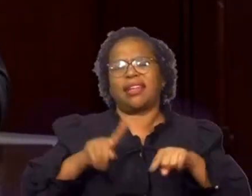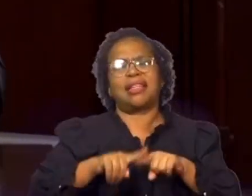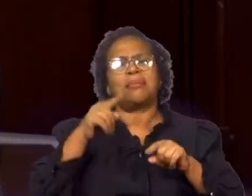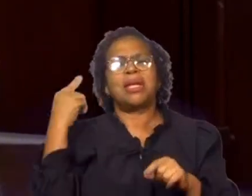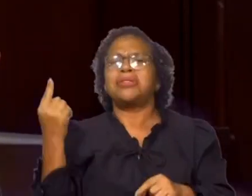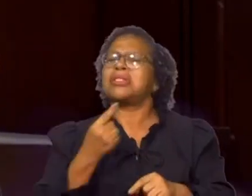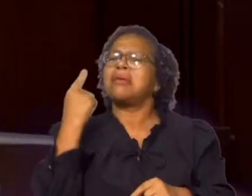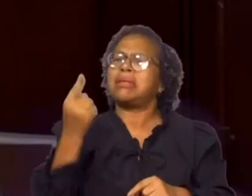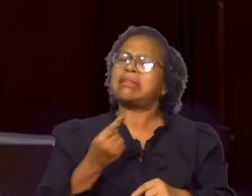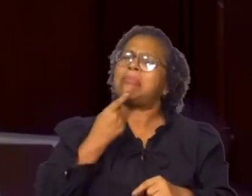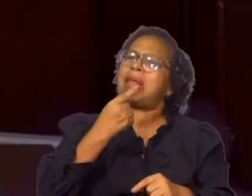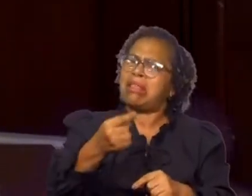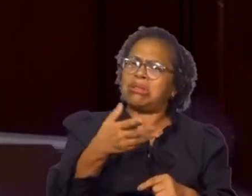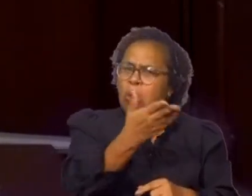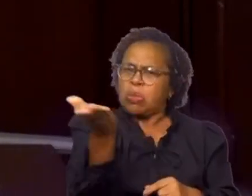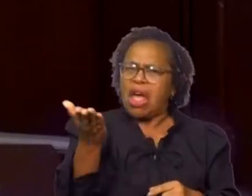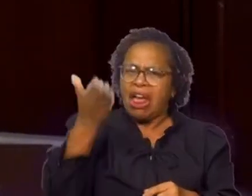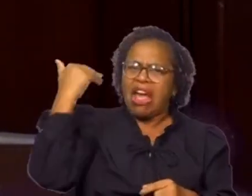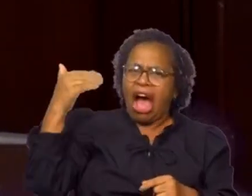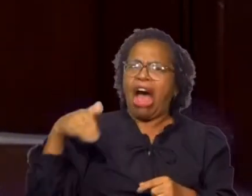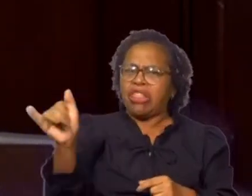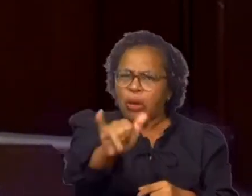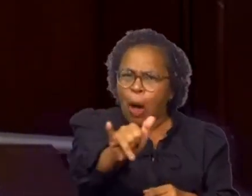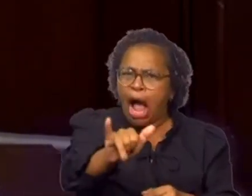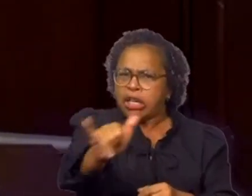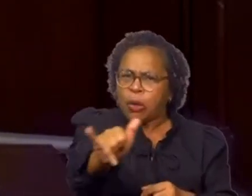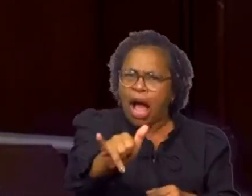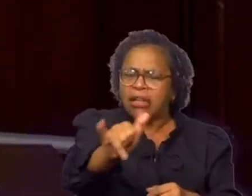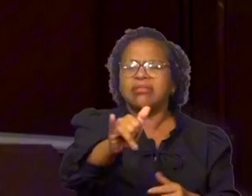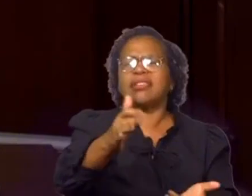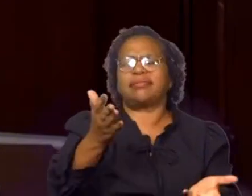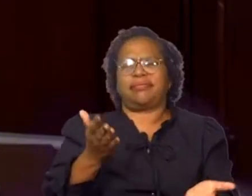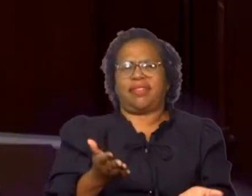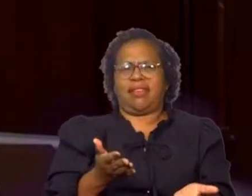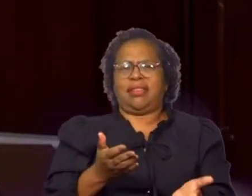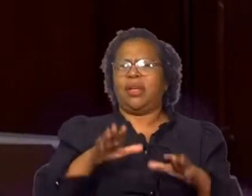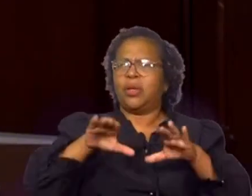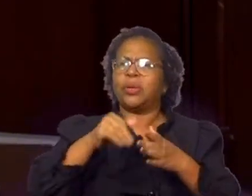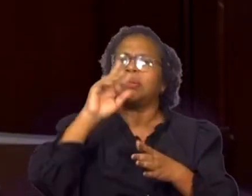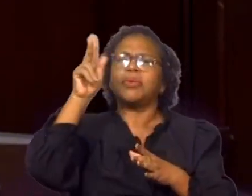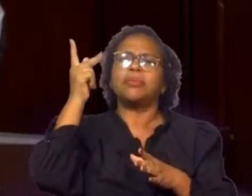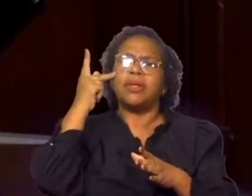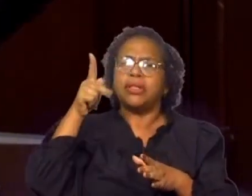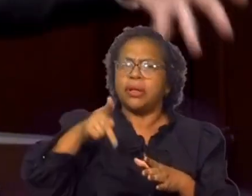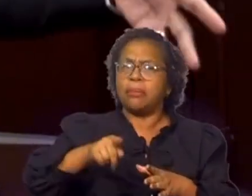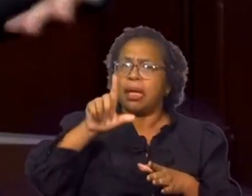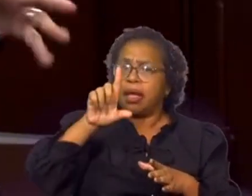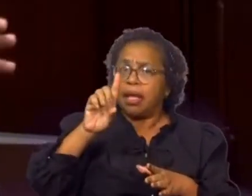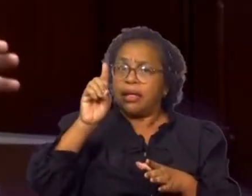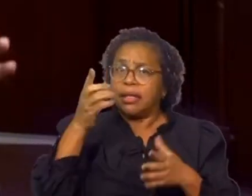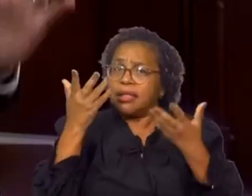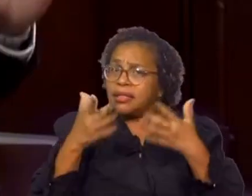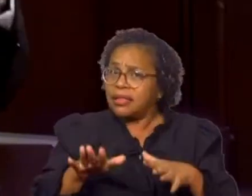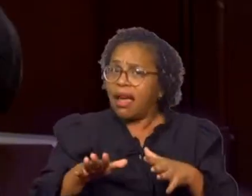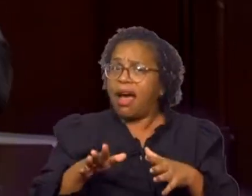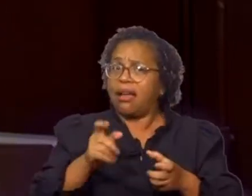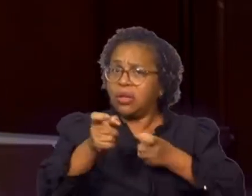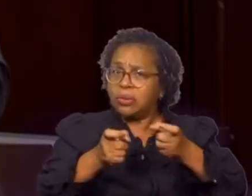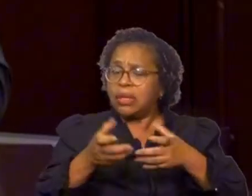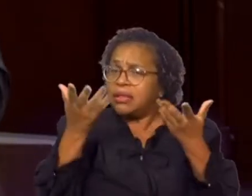sea, ya el PLD terminó, tenía mayoría, no lo hicieron bien, pues vamos nosotros a hacerlo mejor.